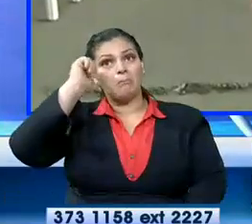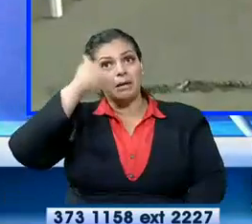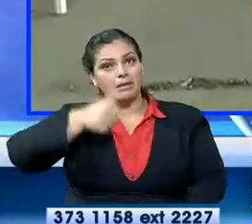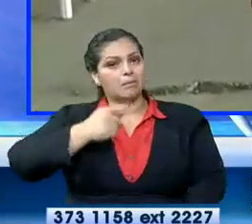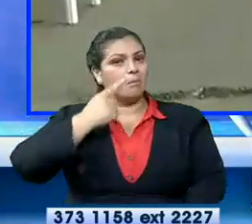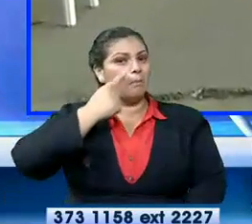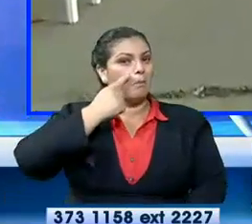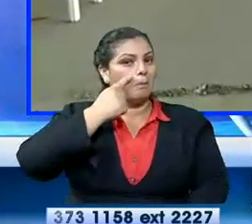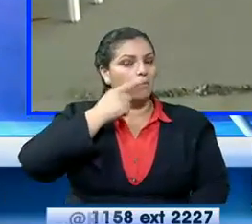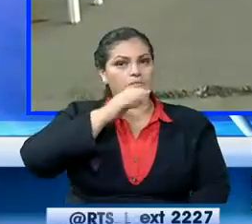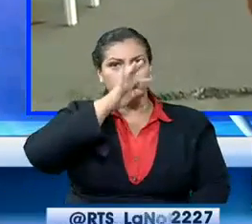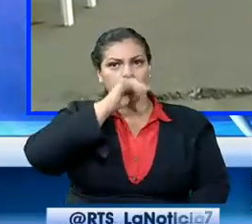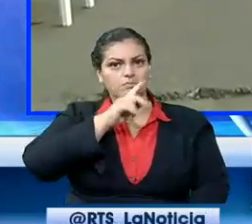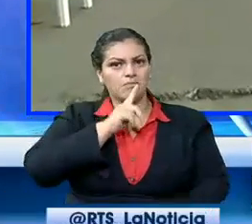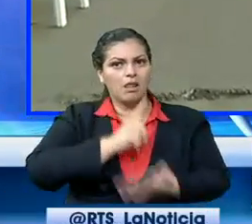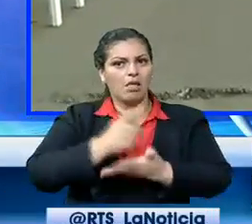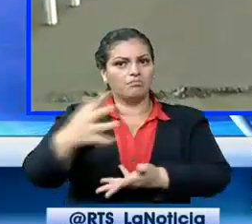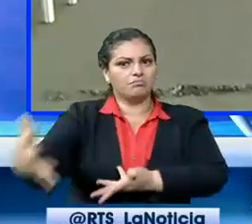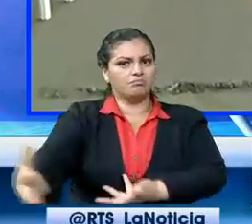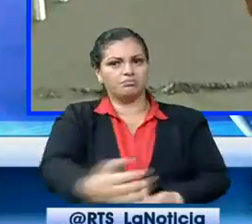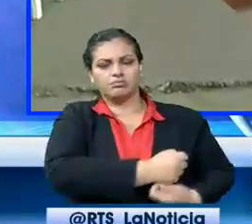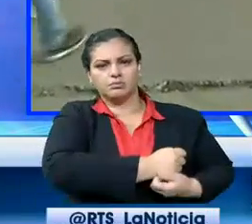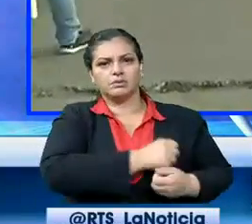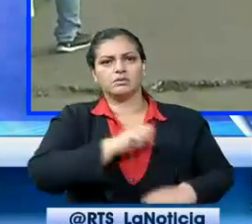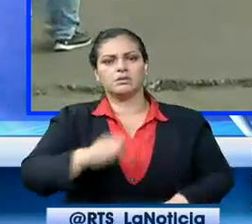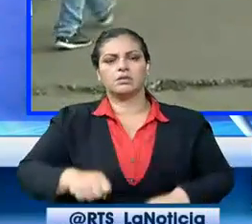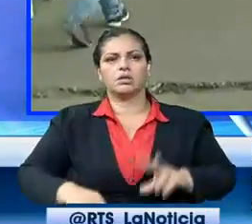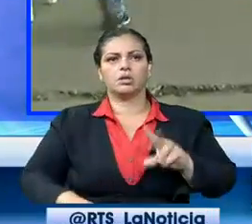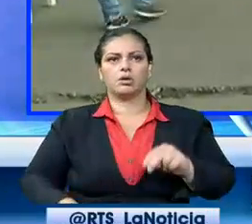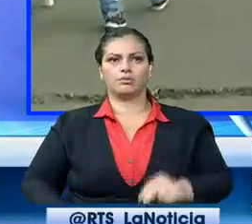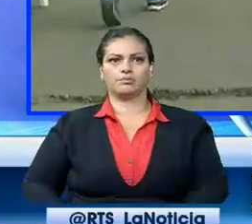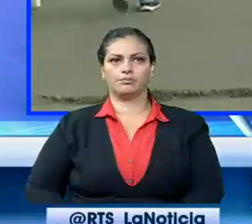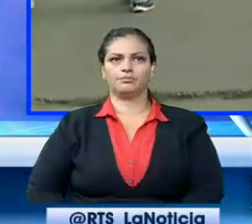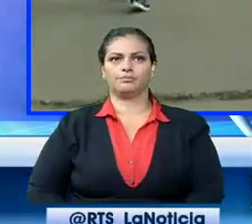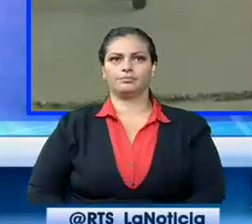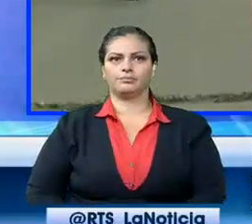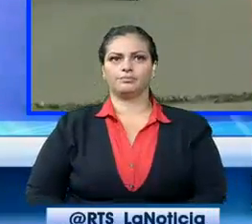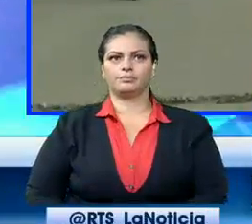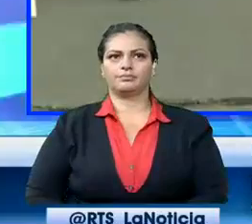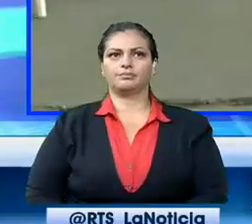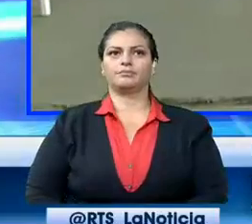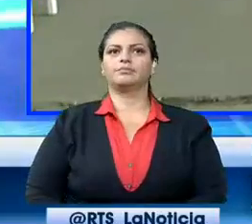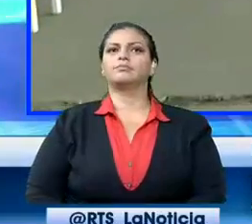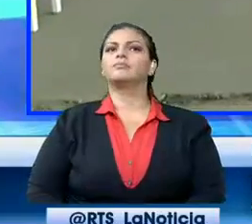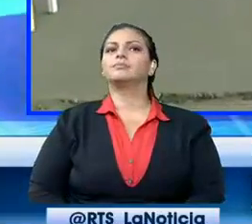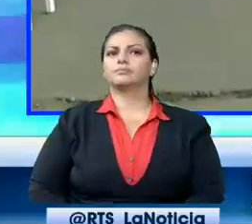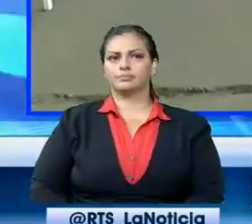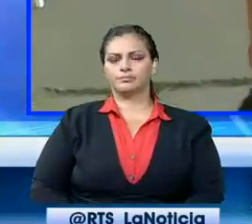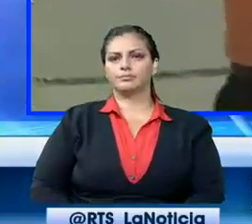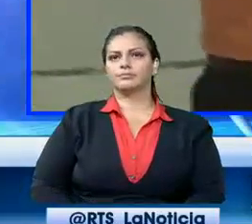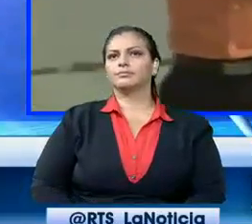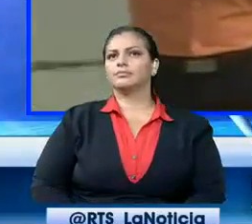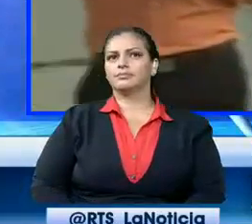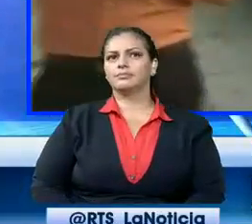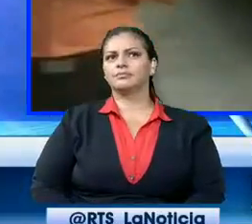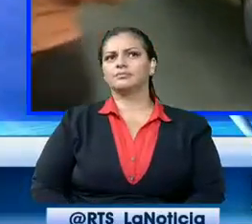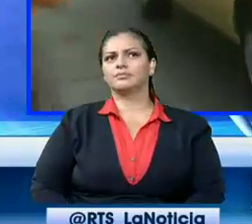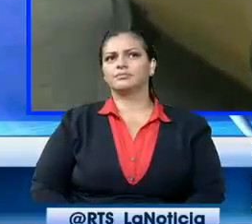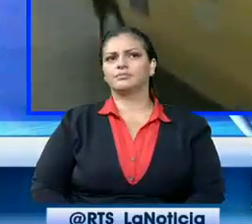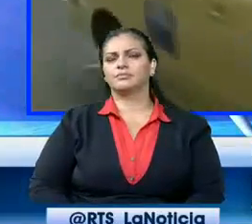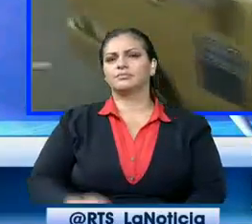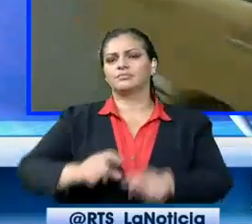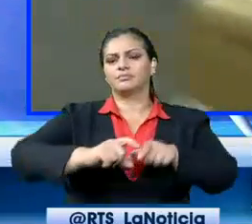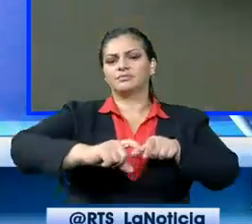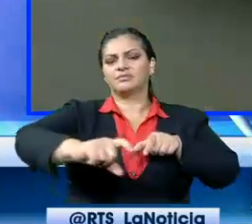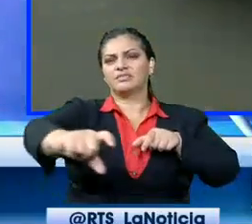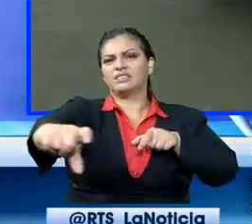una promesa. Como tú lo has dicho, es importantísimo. Es importantísimo despejar estas vías para que no